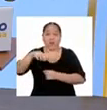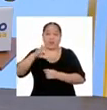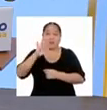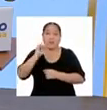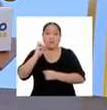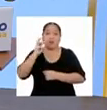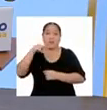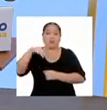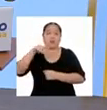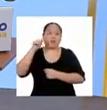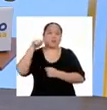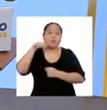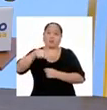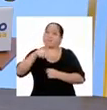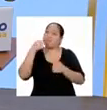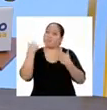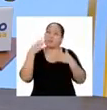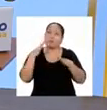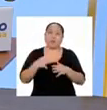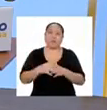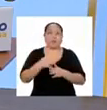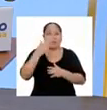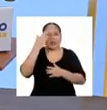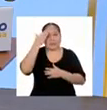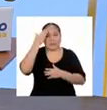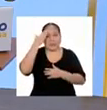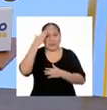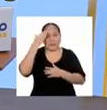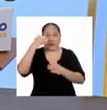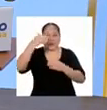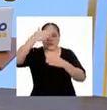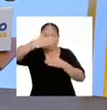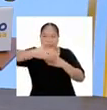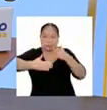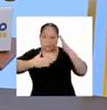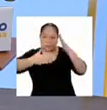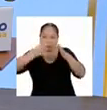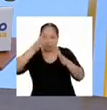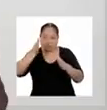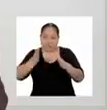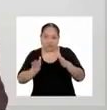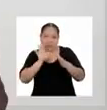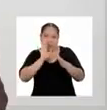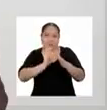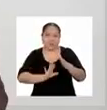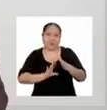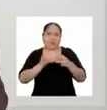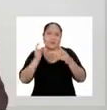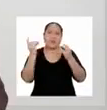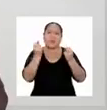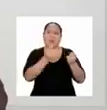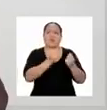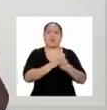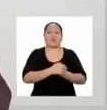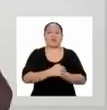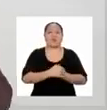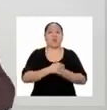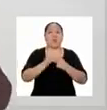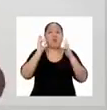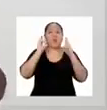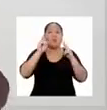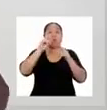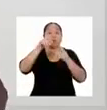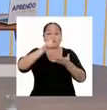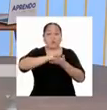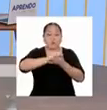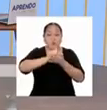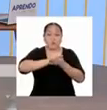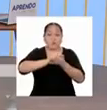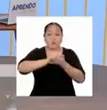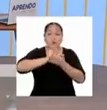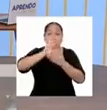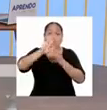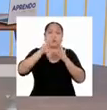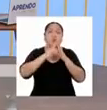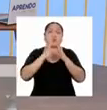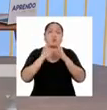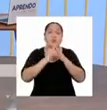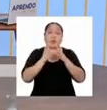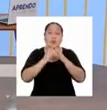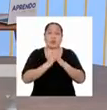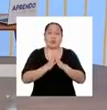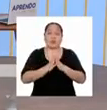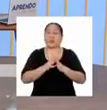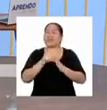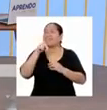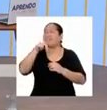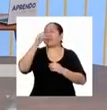es la voz. Si quieren calcular las paredes de sus carpas más rápido. Espero que hayan podido tomar notas en casa. Eso ni